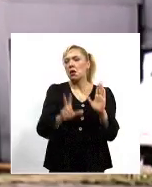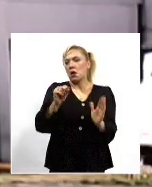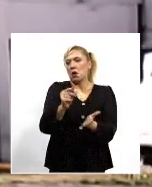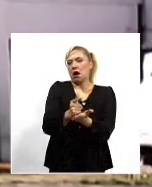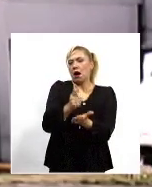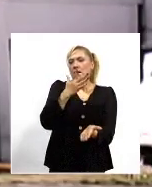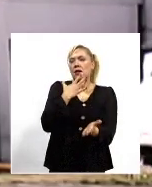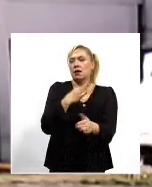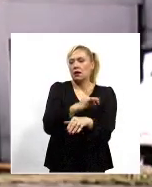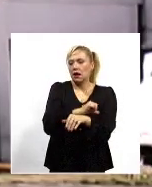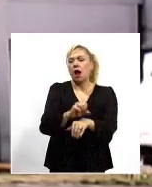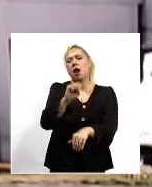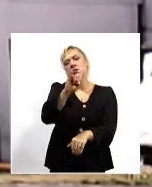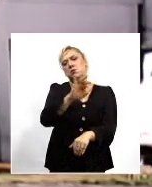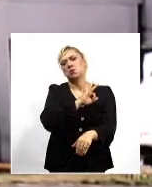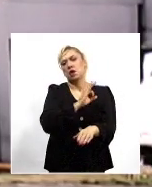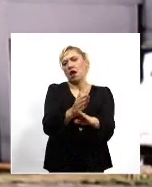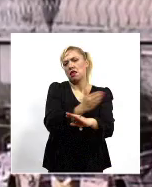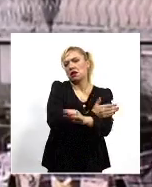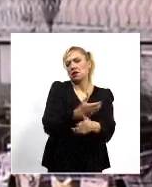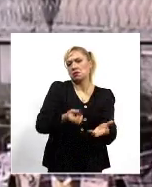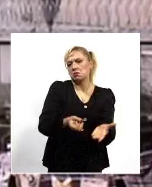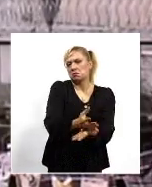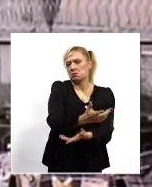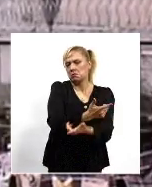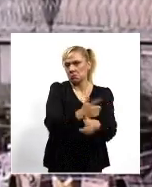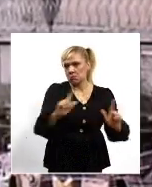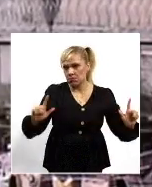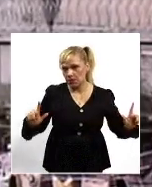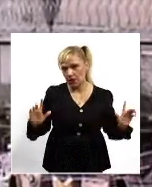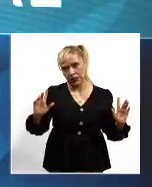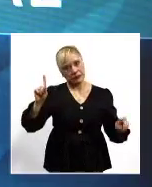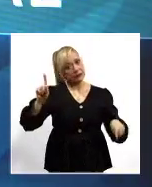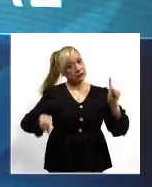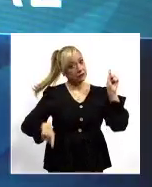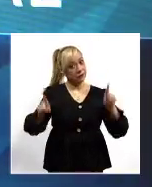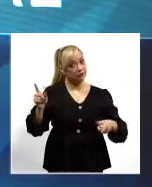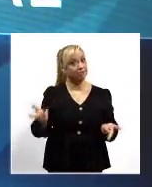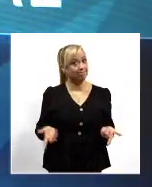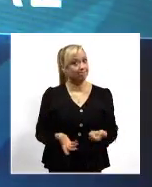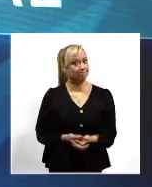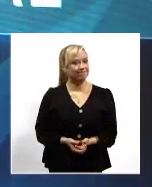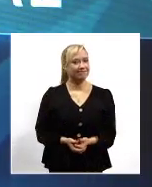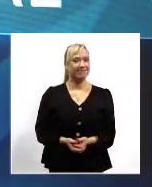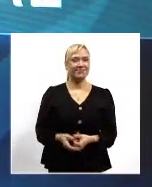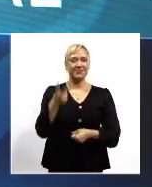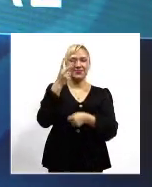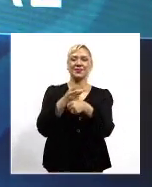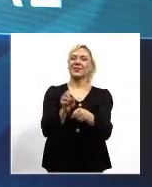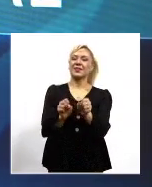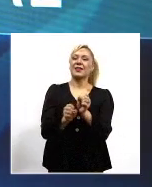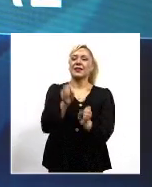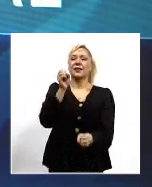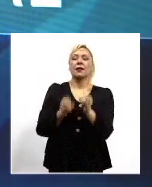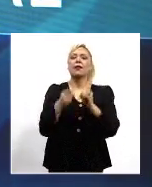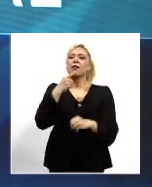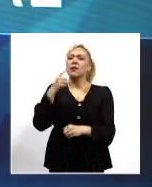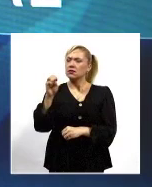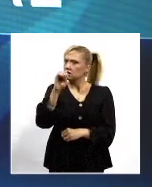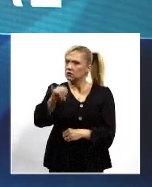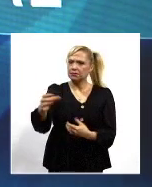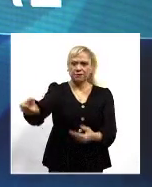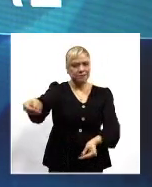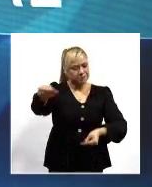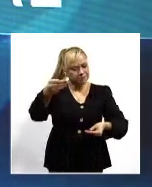Para el canal del Poder Judicial de la Federación, Marta Rodríguez. La segunda sala de la Corte ejerció su facultad